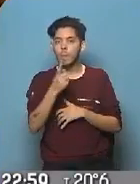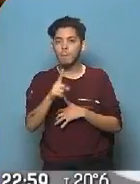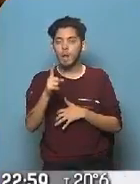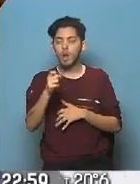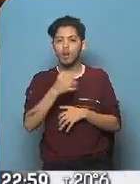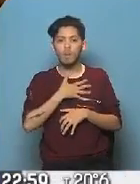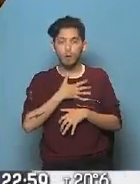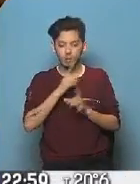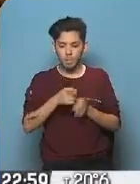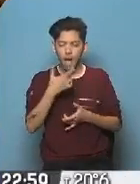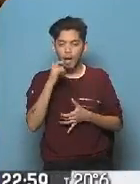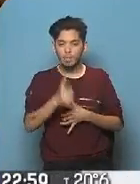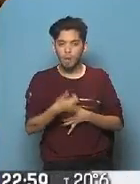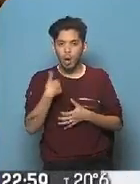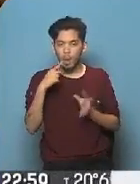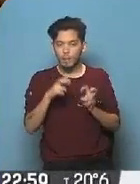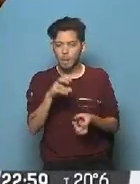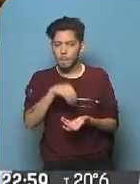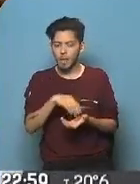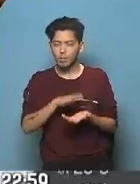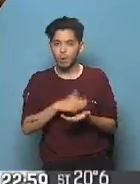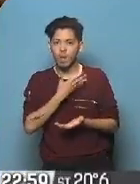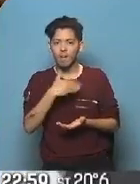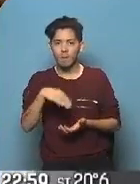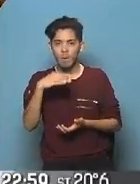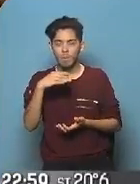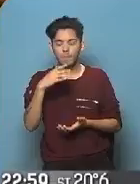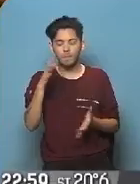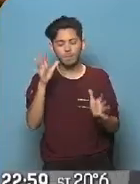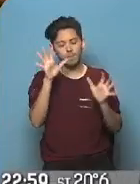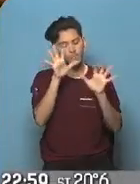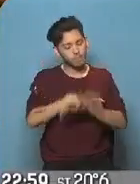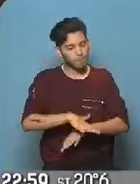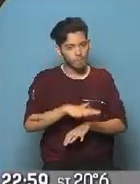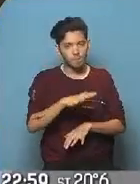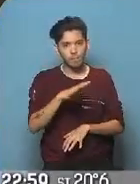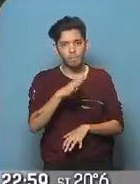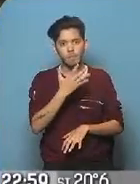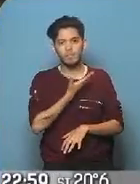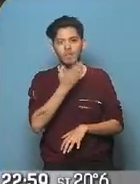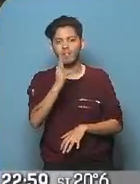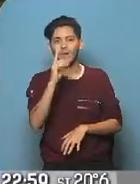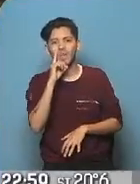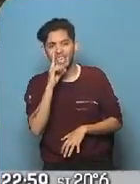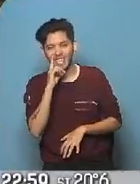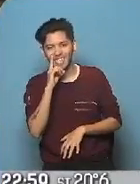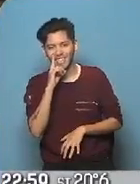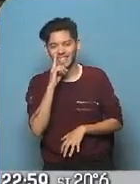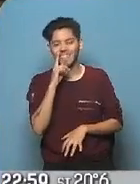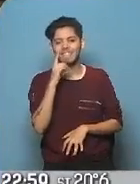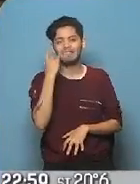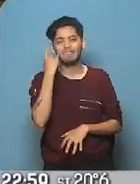también aceptaron una investigación adicional del fondo monetario del del fbi y esto justamente